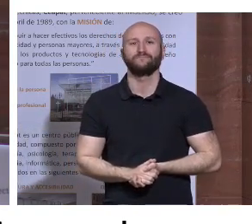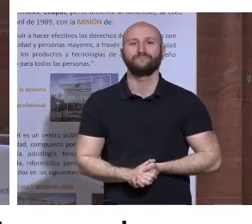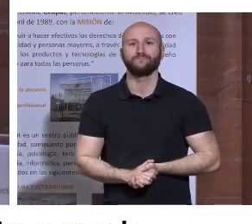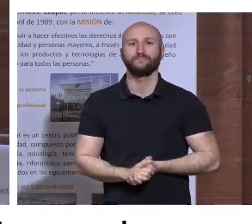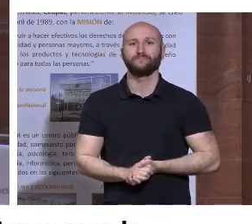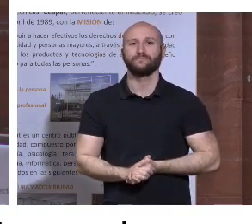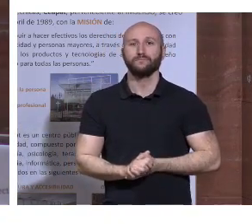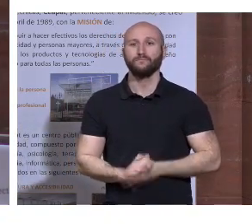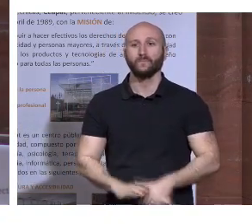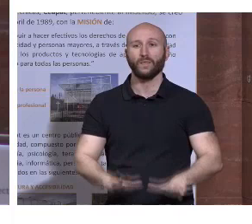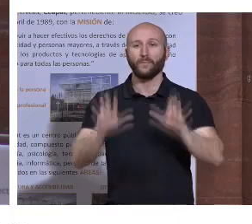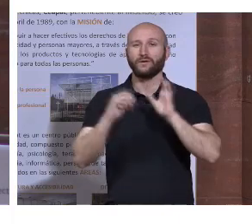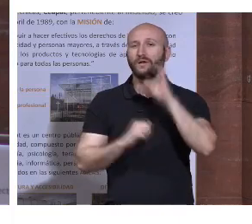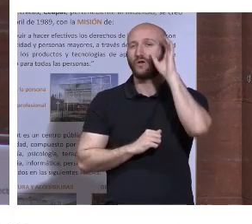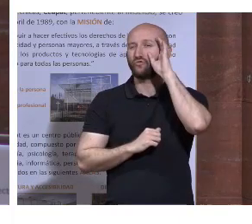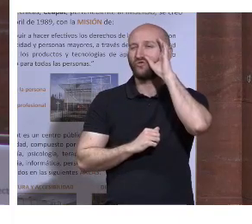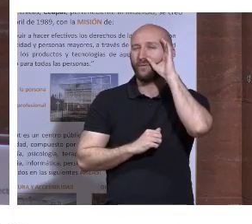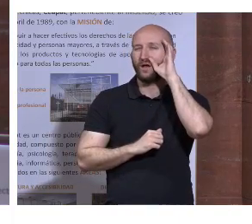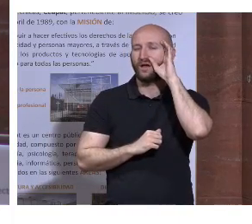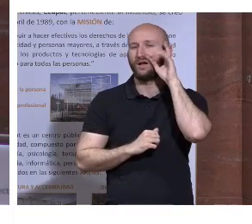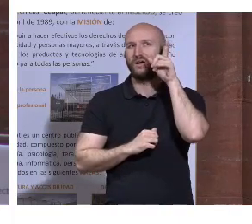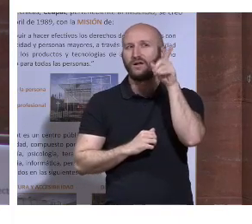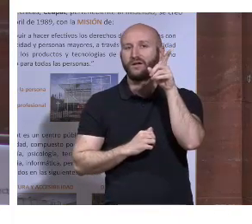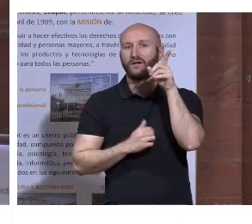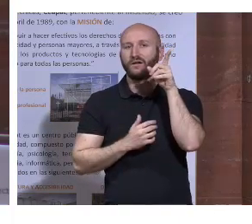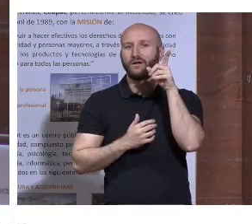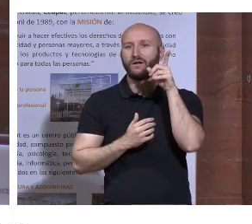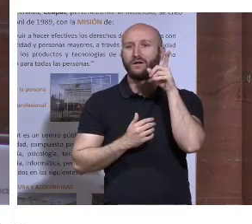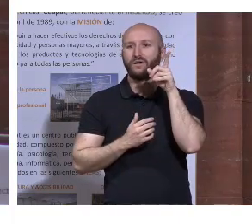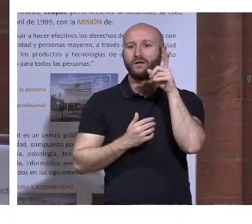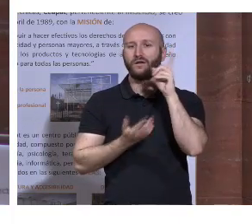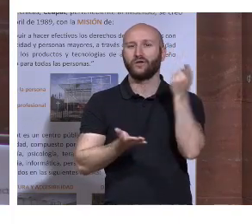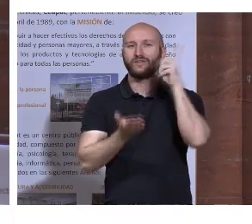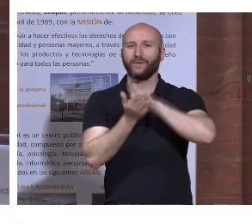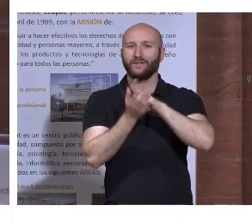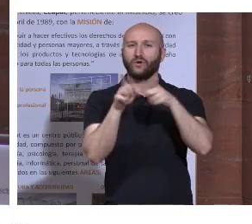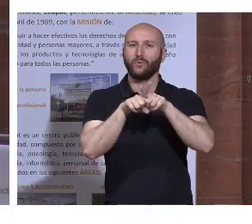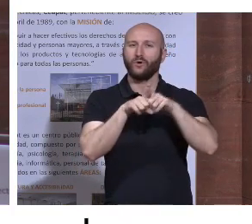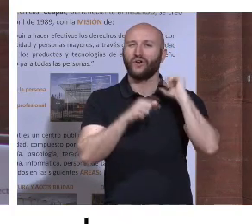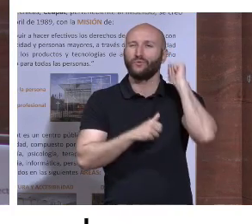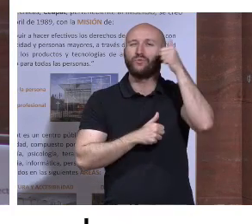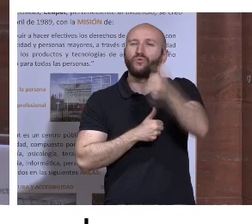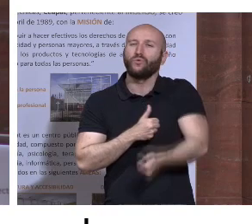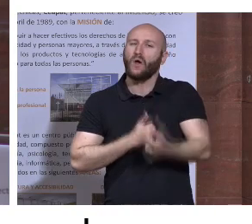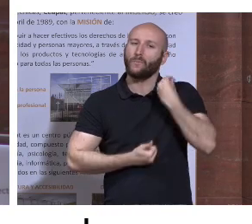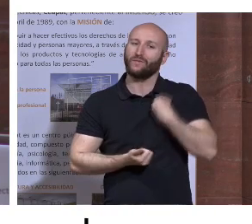Pero según la escuchaba y volvía hacer el recorrido de este